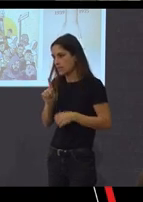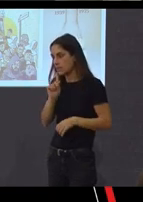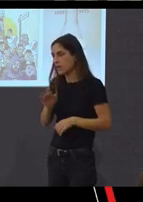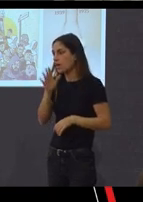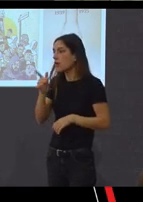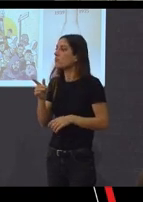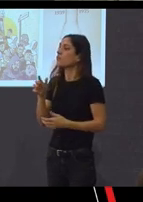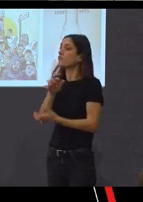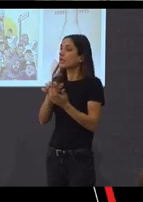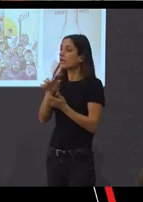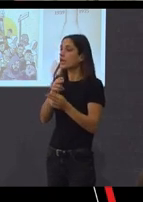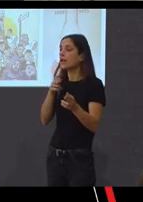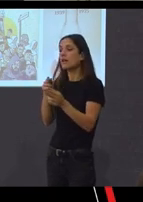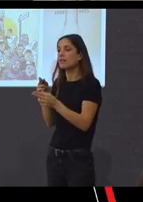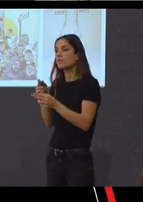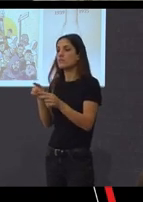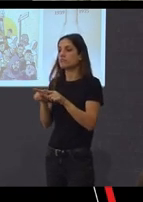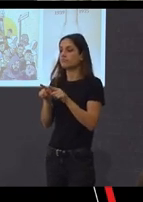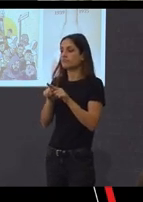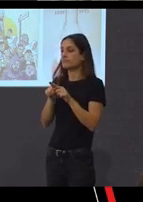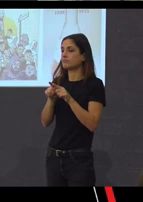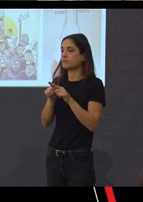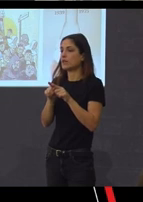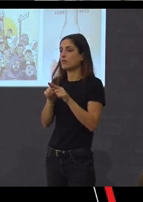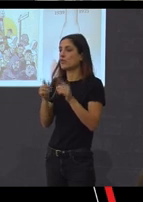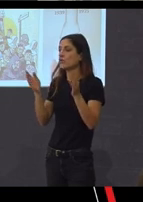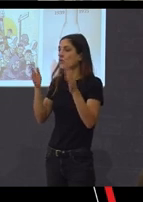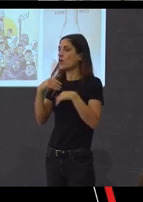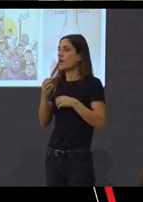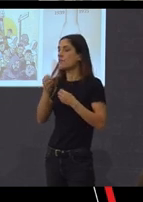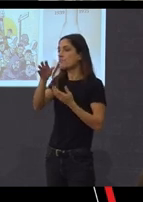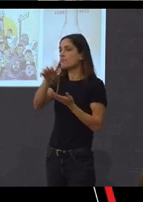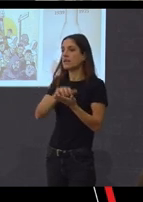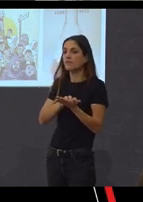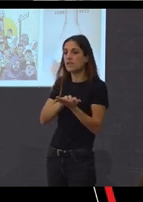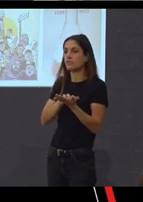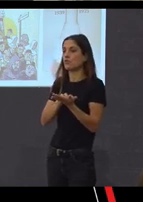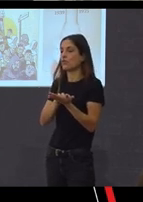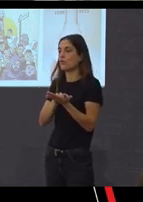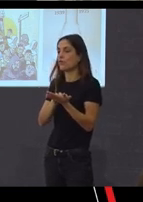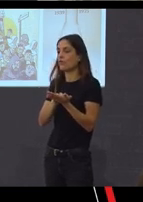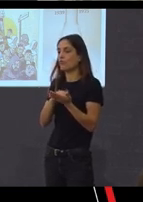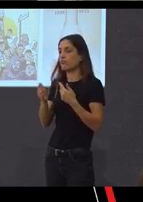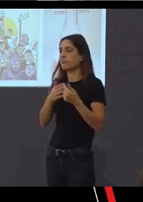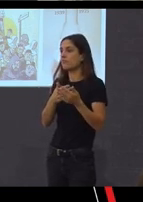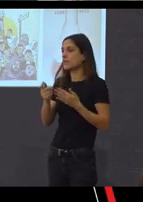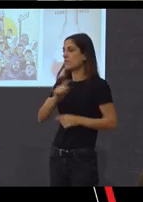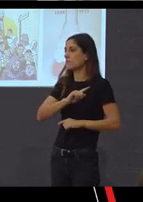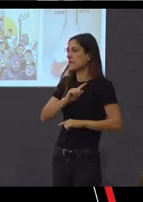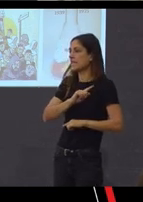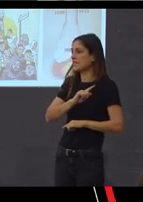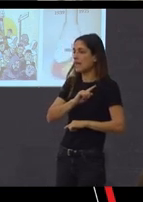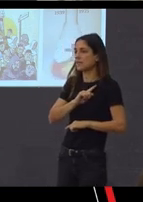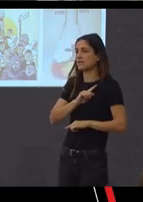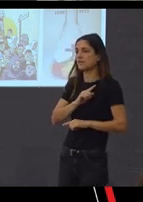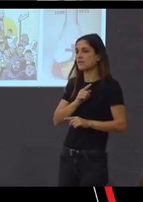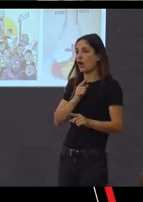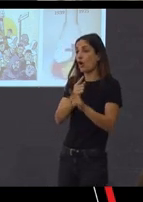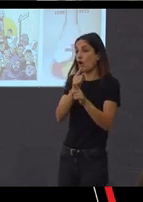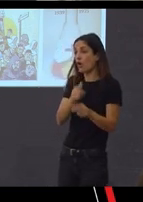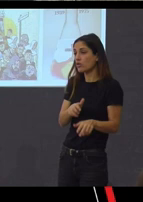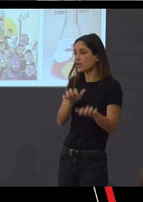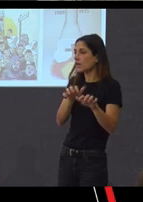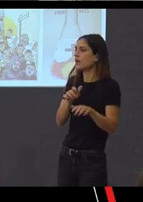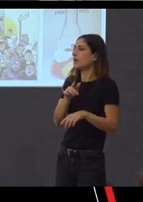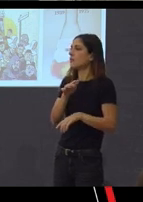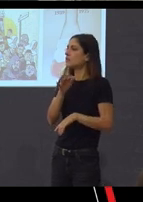hai ningún manifesto por parte dos militares, dos sublevados, que